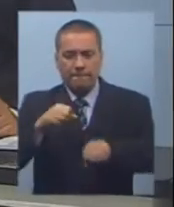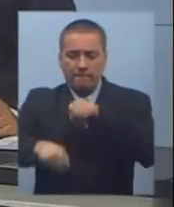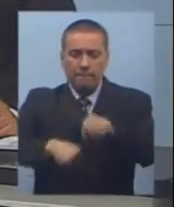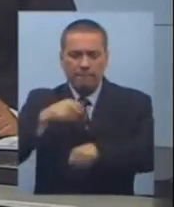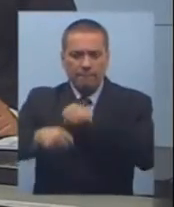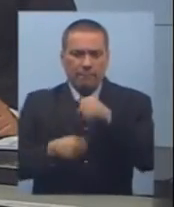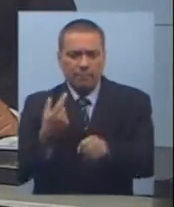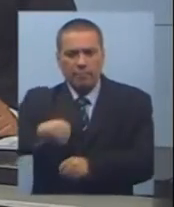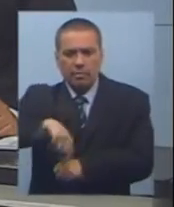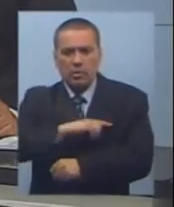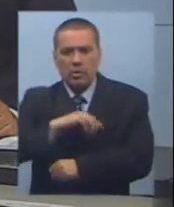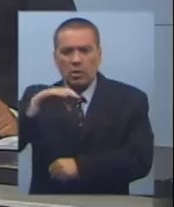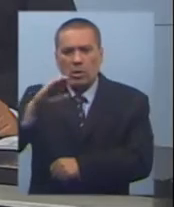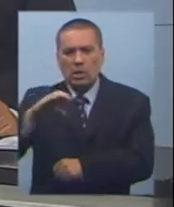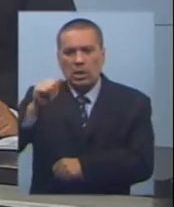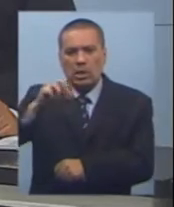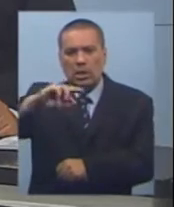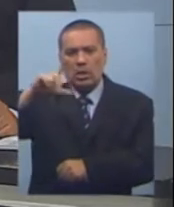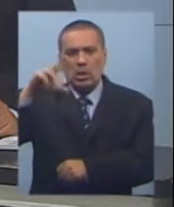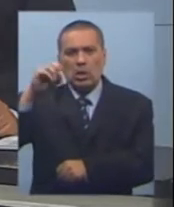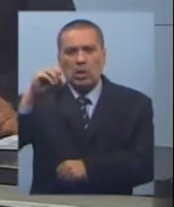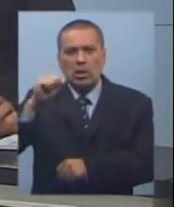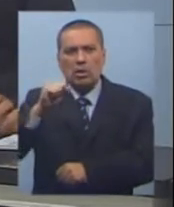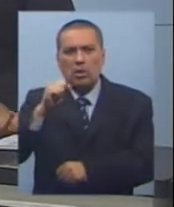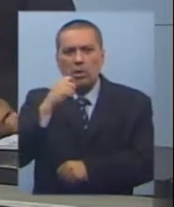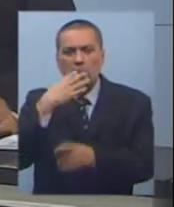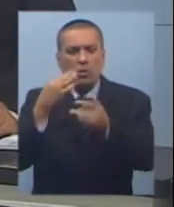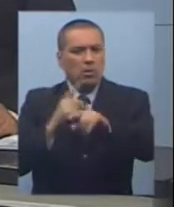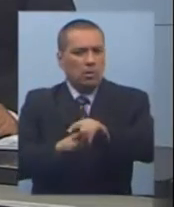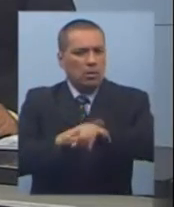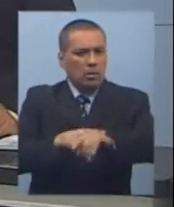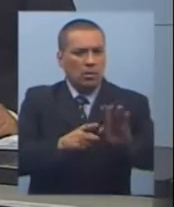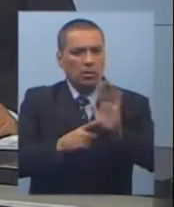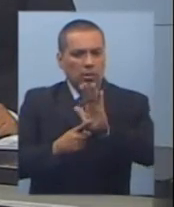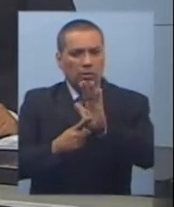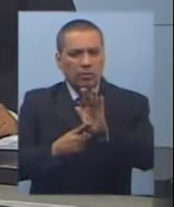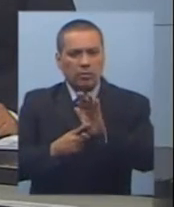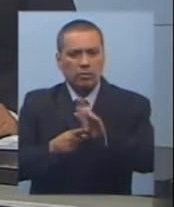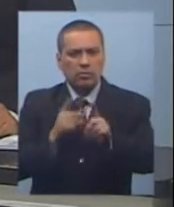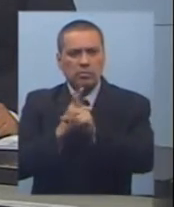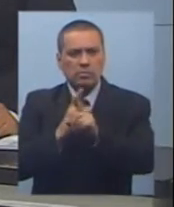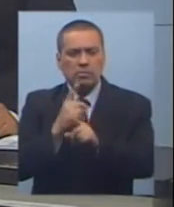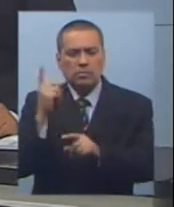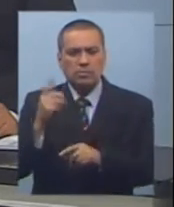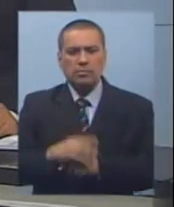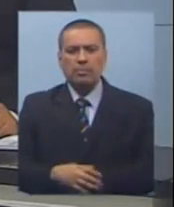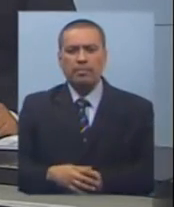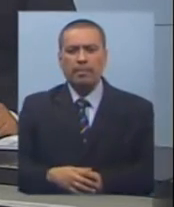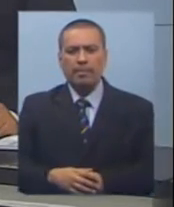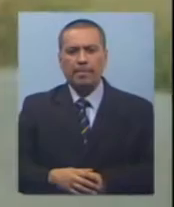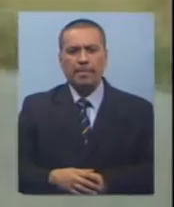ciclismo. Nuestro compañero Carlos Luis Chacón con la actualidad de esta disciplina.